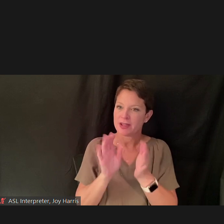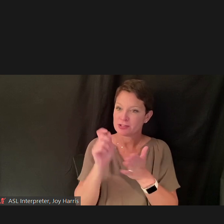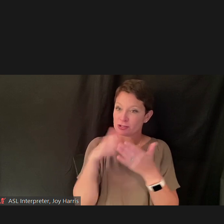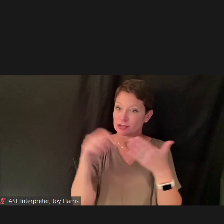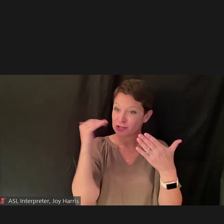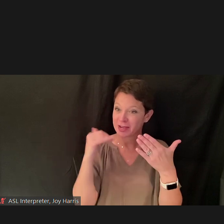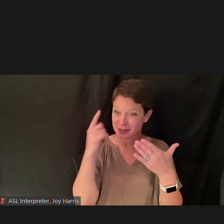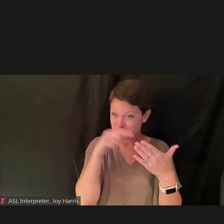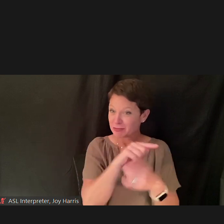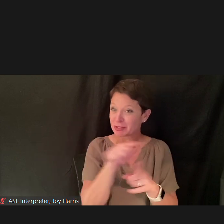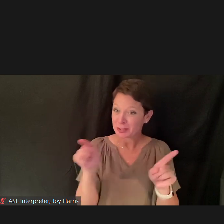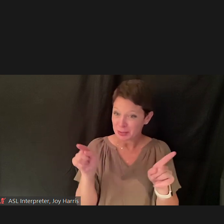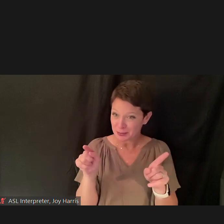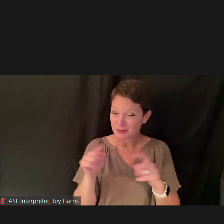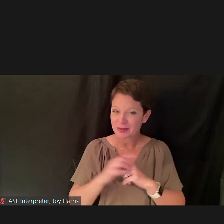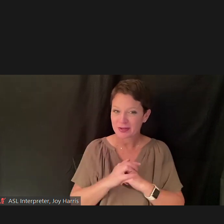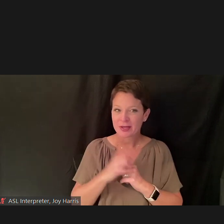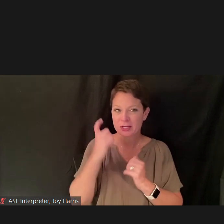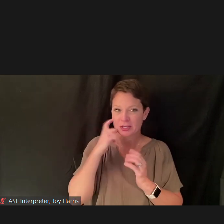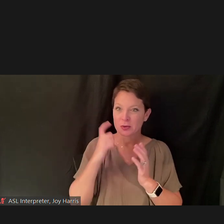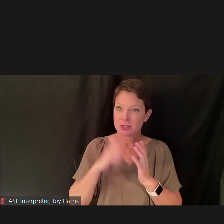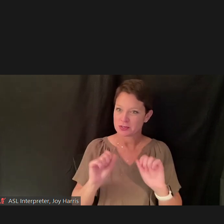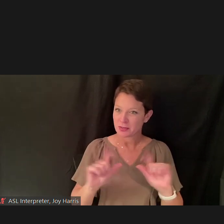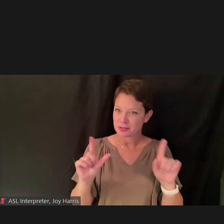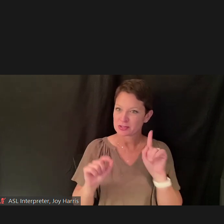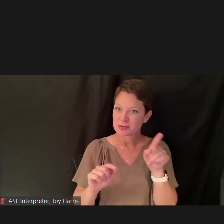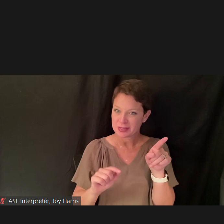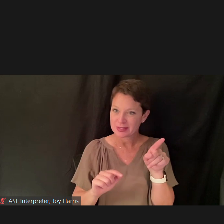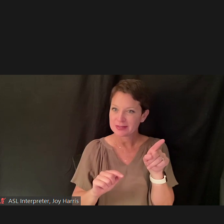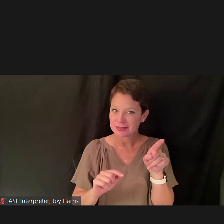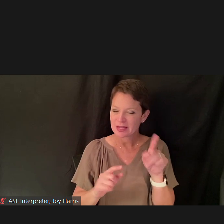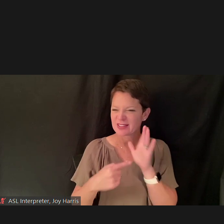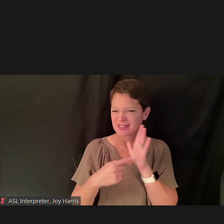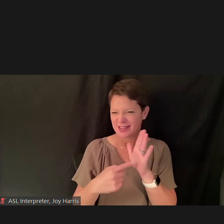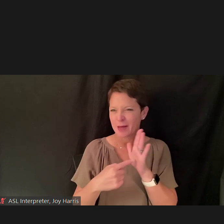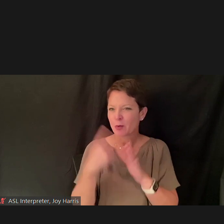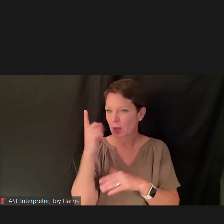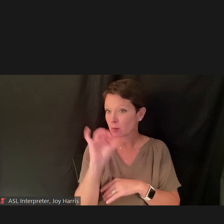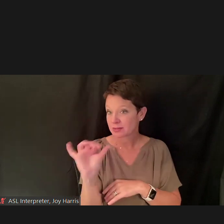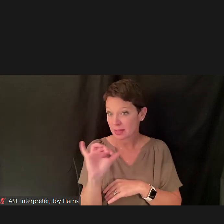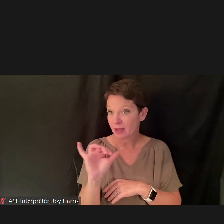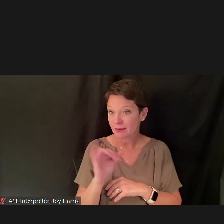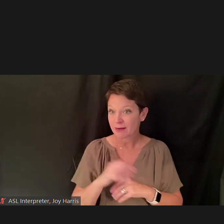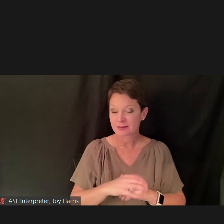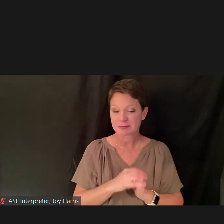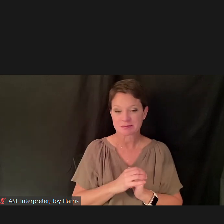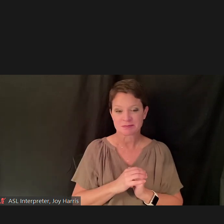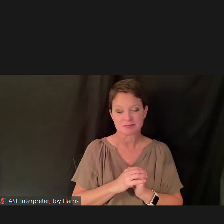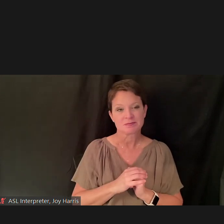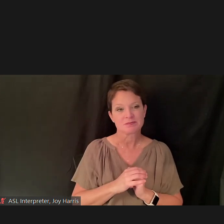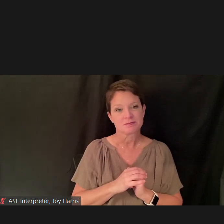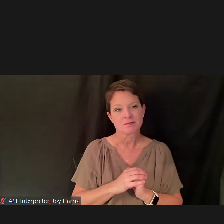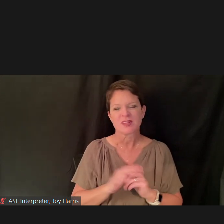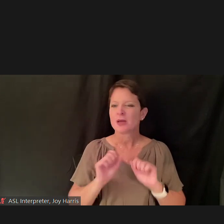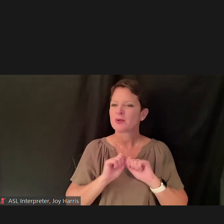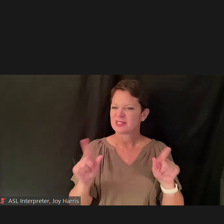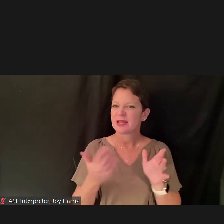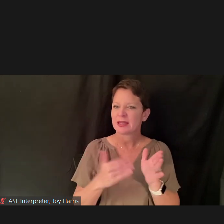Creamos una lista de verificación personalizada. Aquí pueden ver el